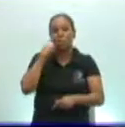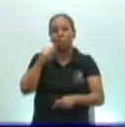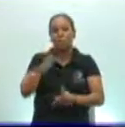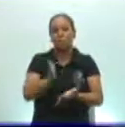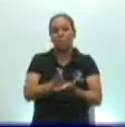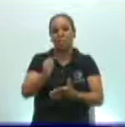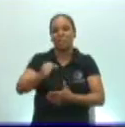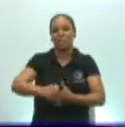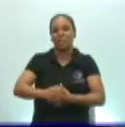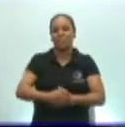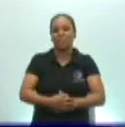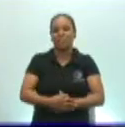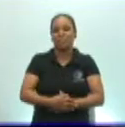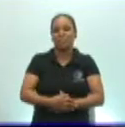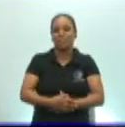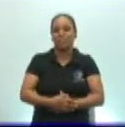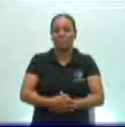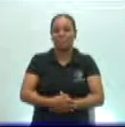hoy.